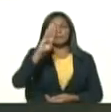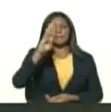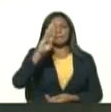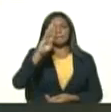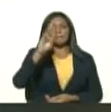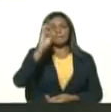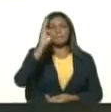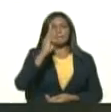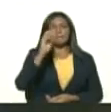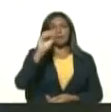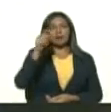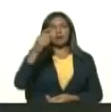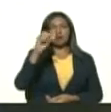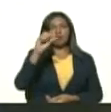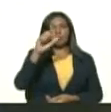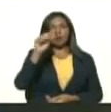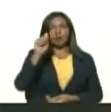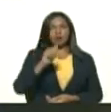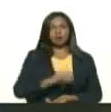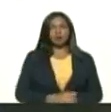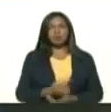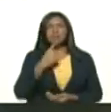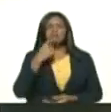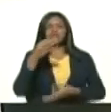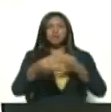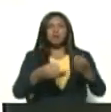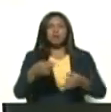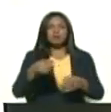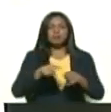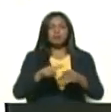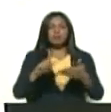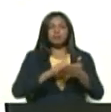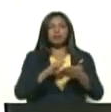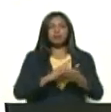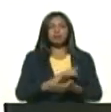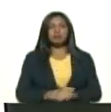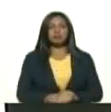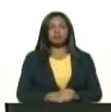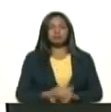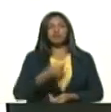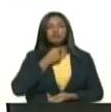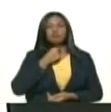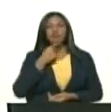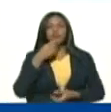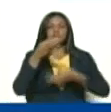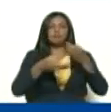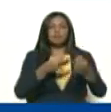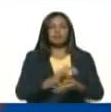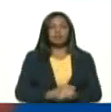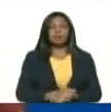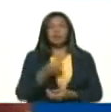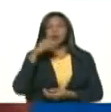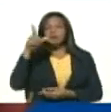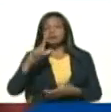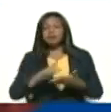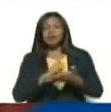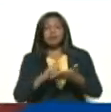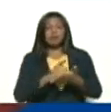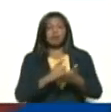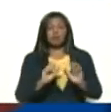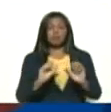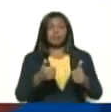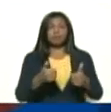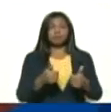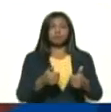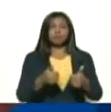me dices tú de este libro, querido padre Numa Molina? Pero ese es un libro que inicialmente fue, además cuando salió,